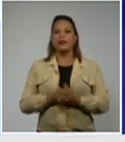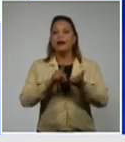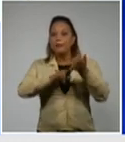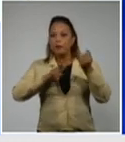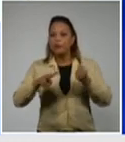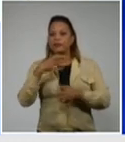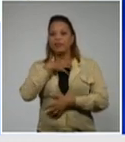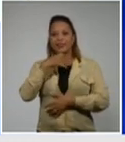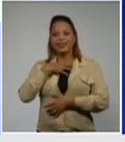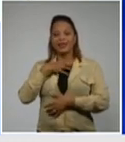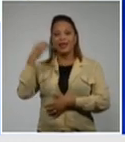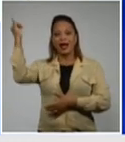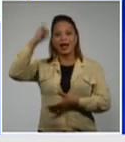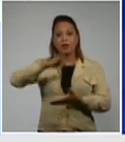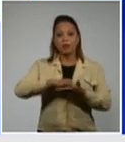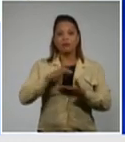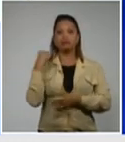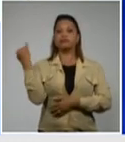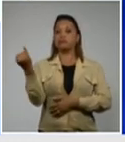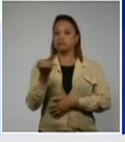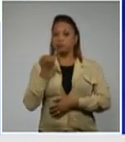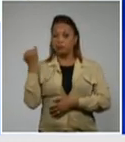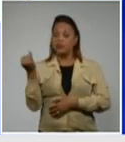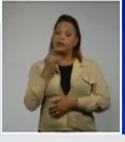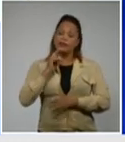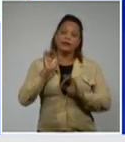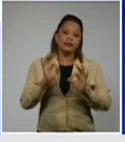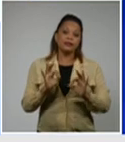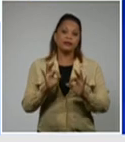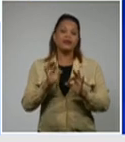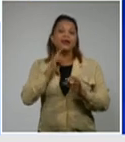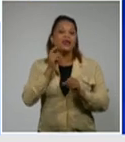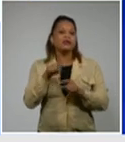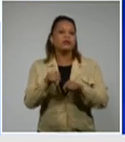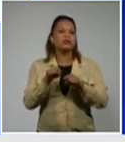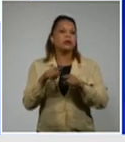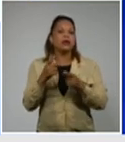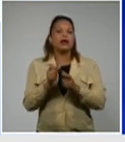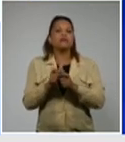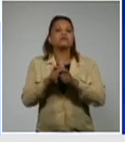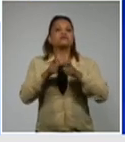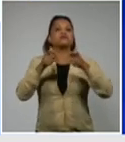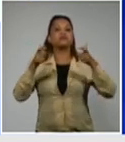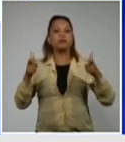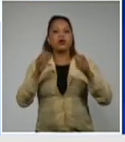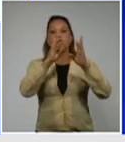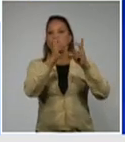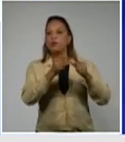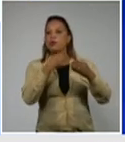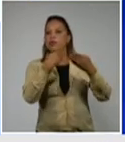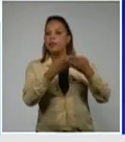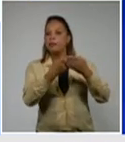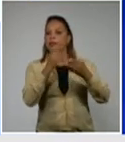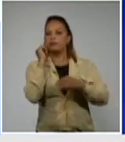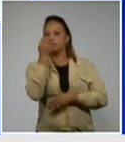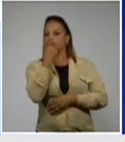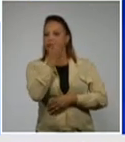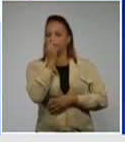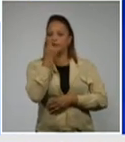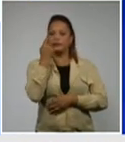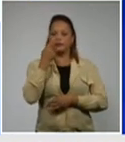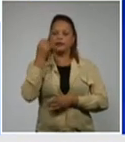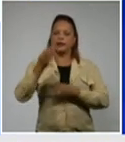aeropuertos internacionales y, como es natural, eso incrementa el número de muestras procesadas.